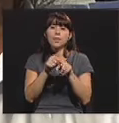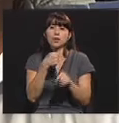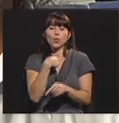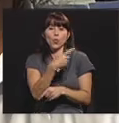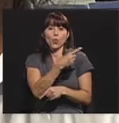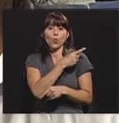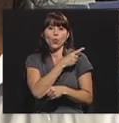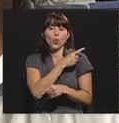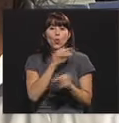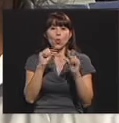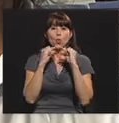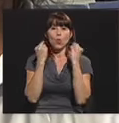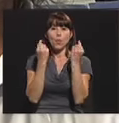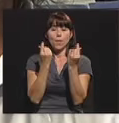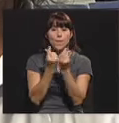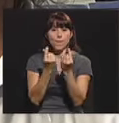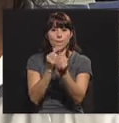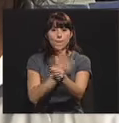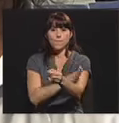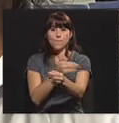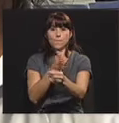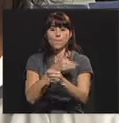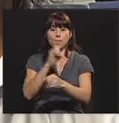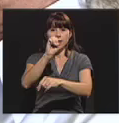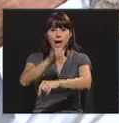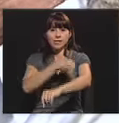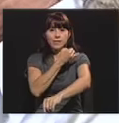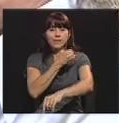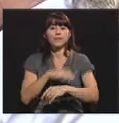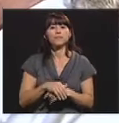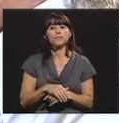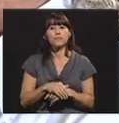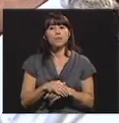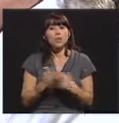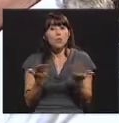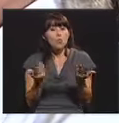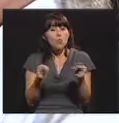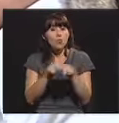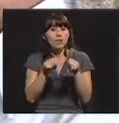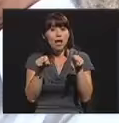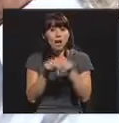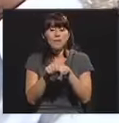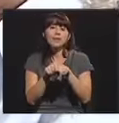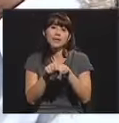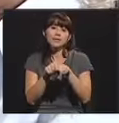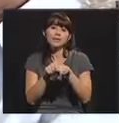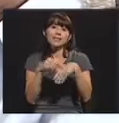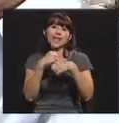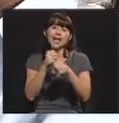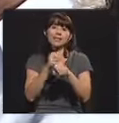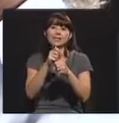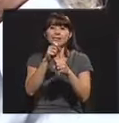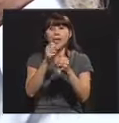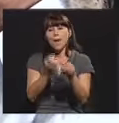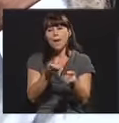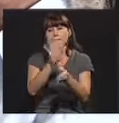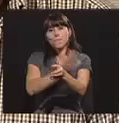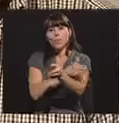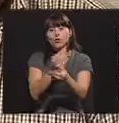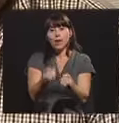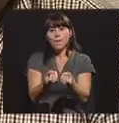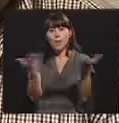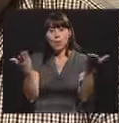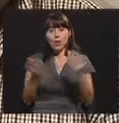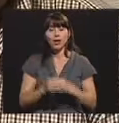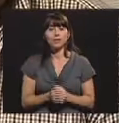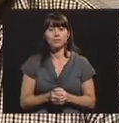Dirijo una banda municipal en Acerrí. Bueno, y también se hace música popular. Se